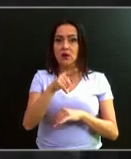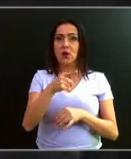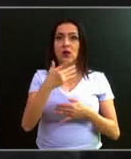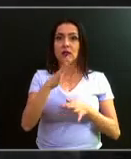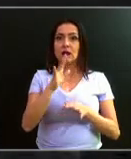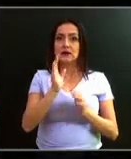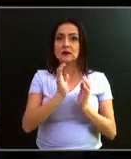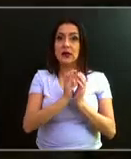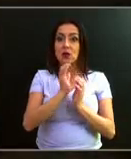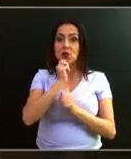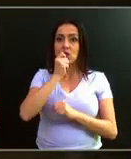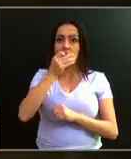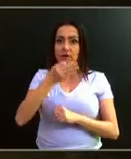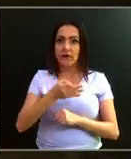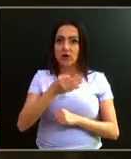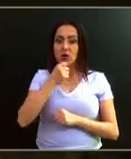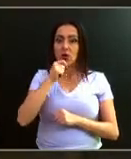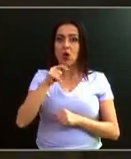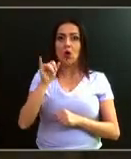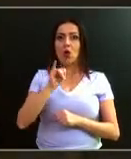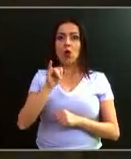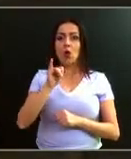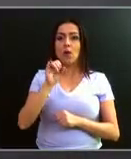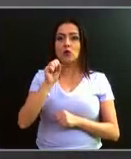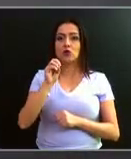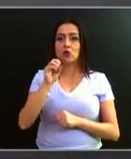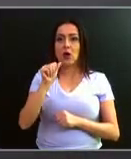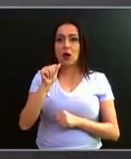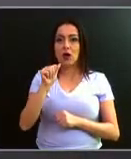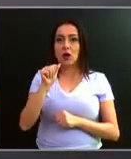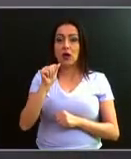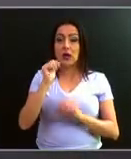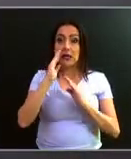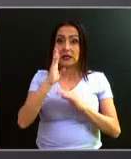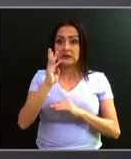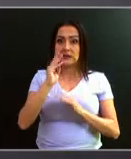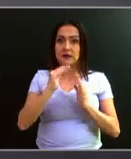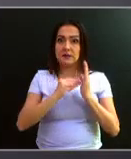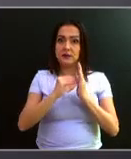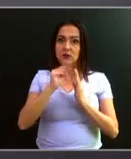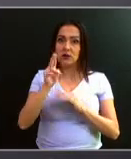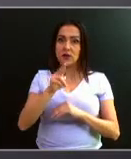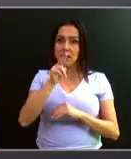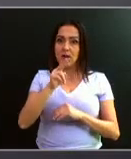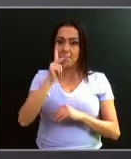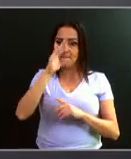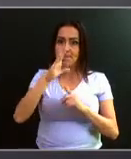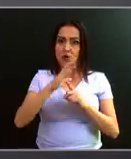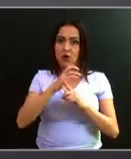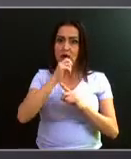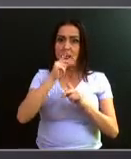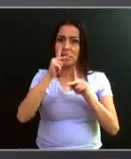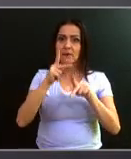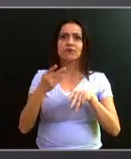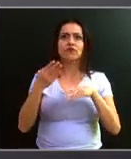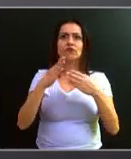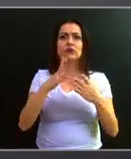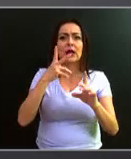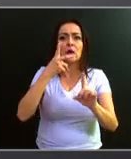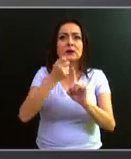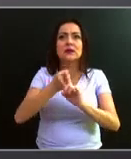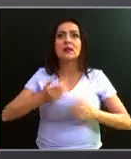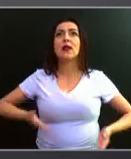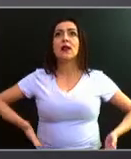del Seguro Obligatorio Automotor, conocido como el SOA, que cubre 6 millones de colones por cada fallecimiento en un incidente